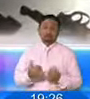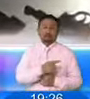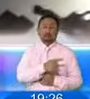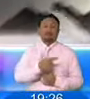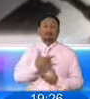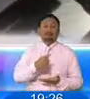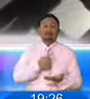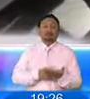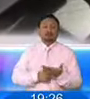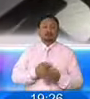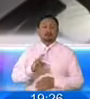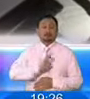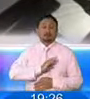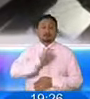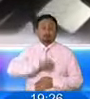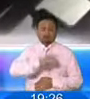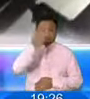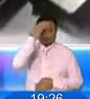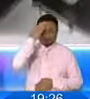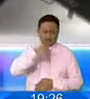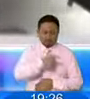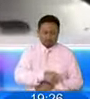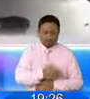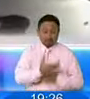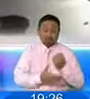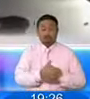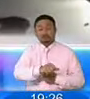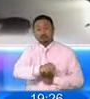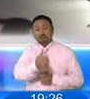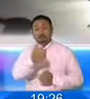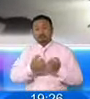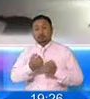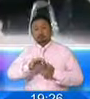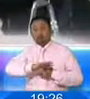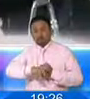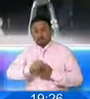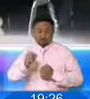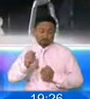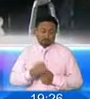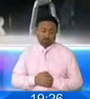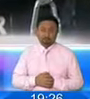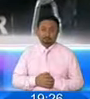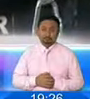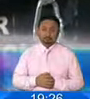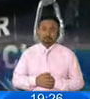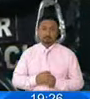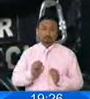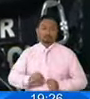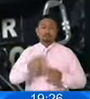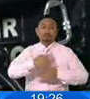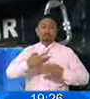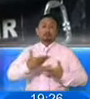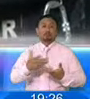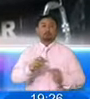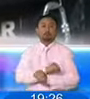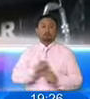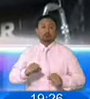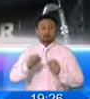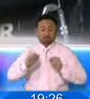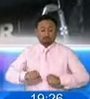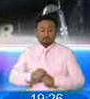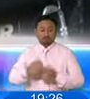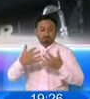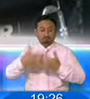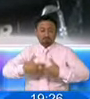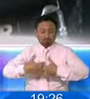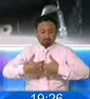un análisis técnico para determinar su posible vinculación con otros delitos. Y material explosivo para realizar la fabricación